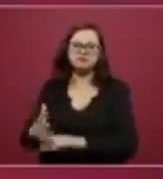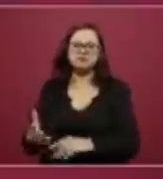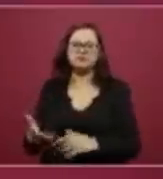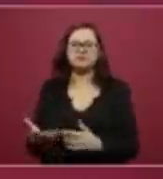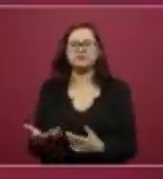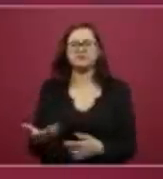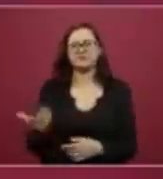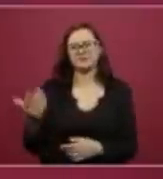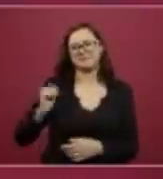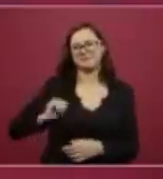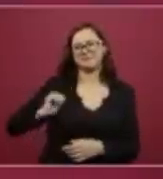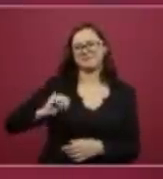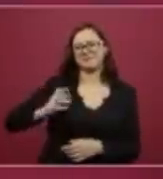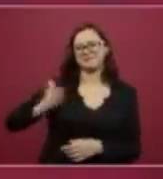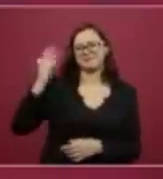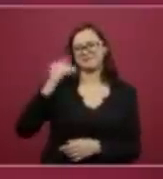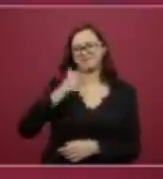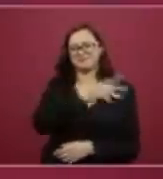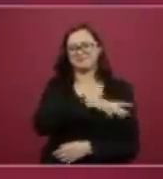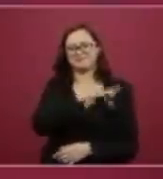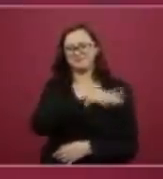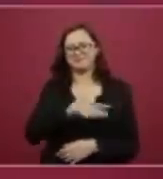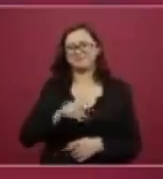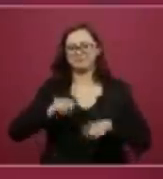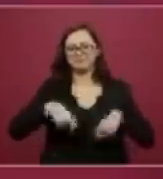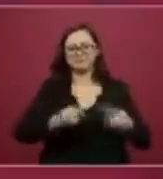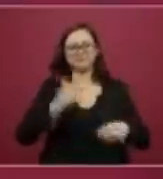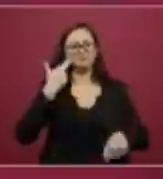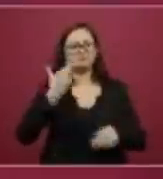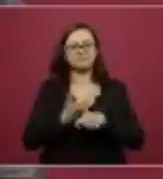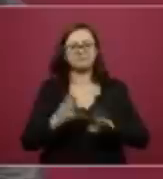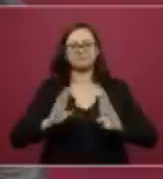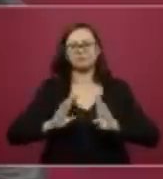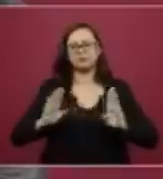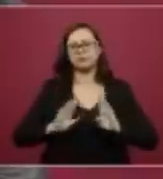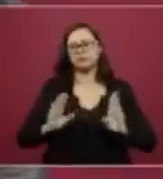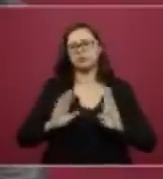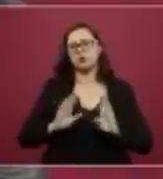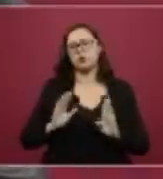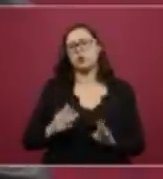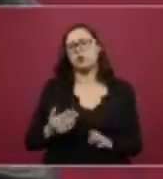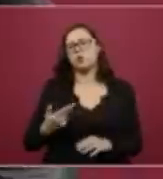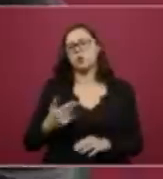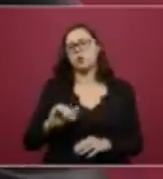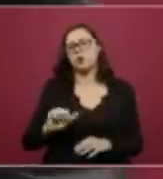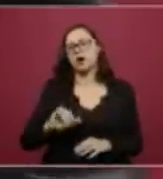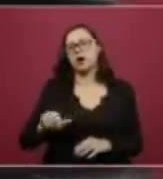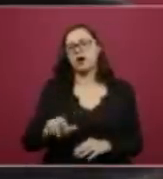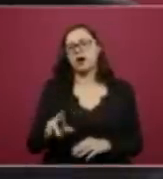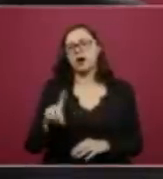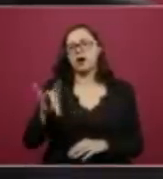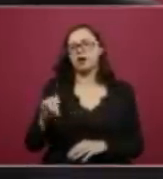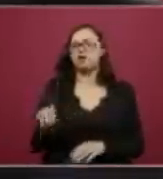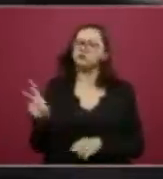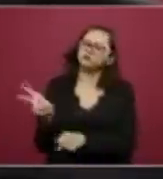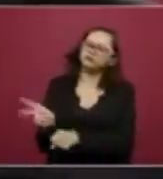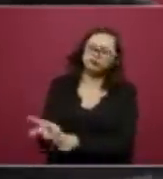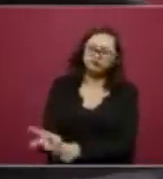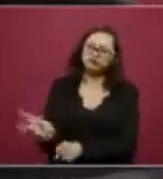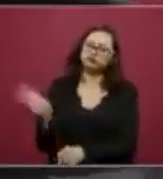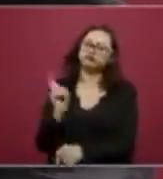Guajardo, el encargado militar de la zona, lo invitó